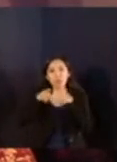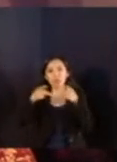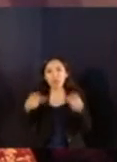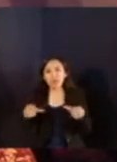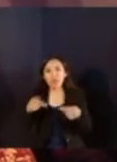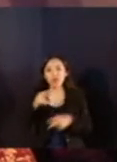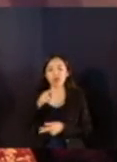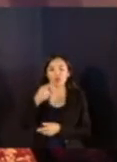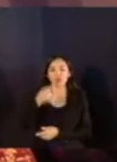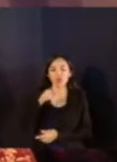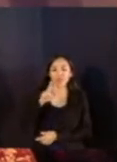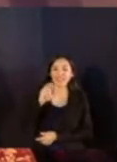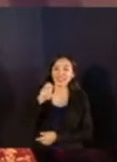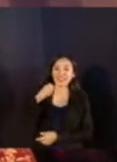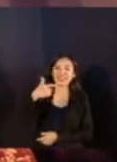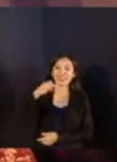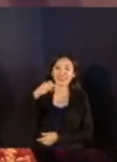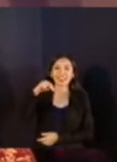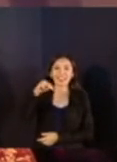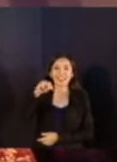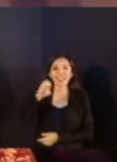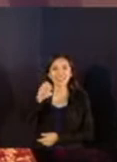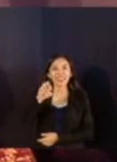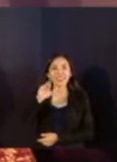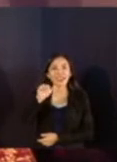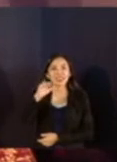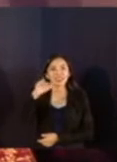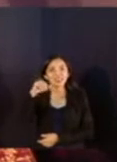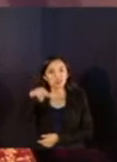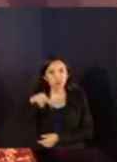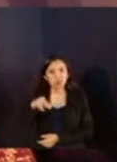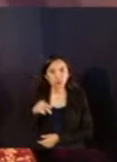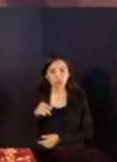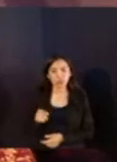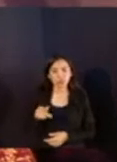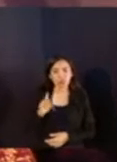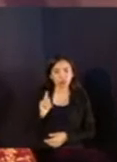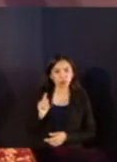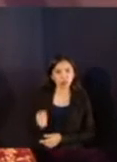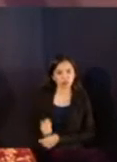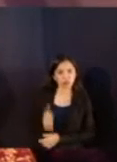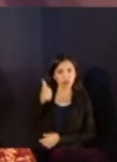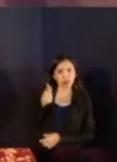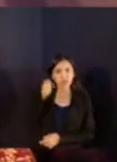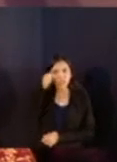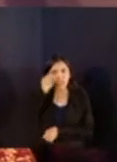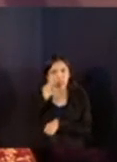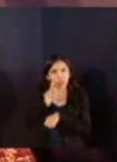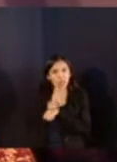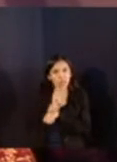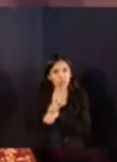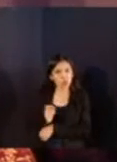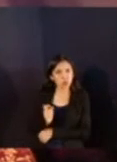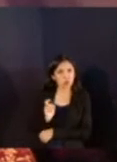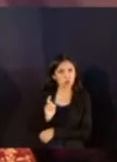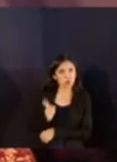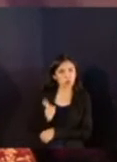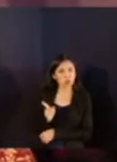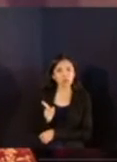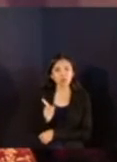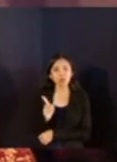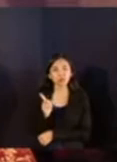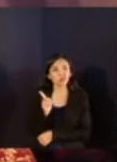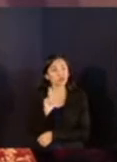y no fue el primer secretario, no fue la primera vez que fuera secretario, él